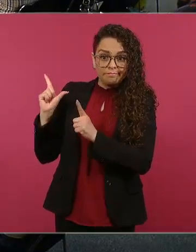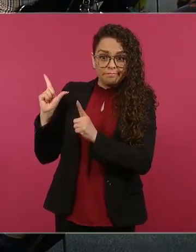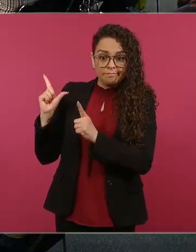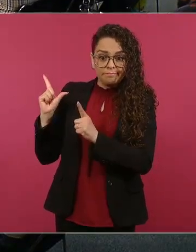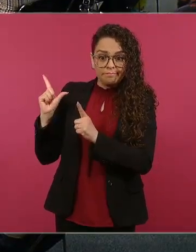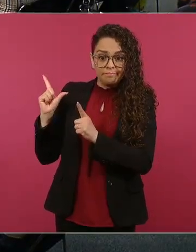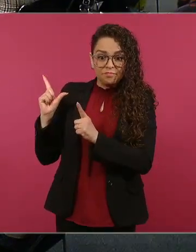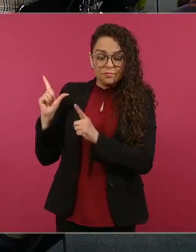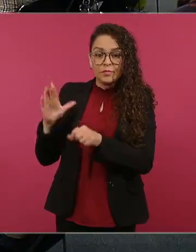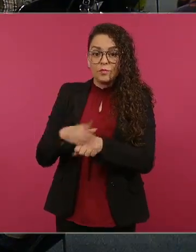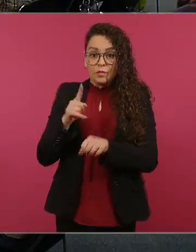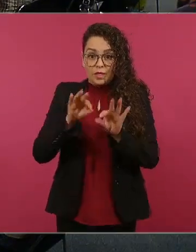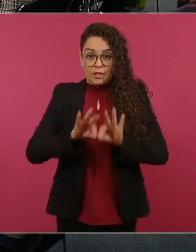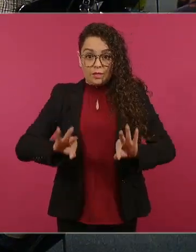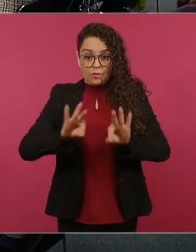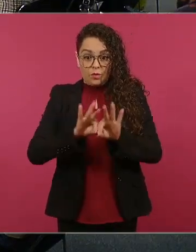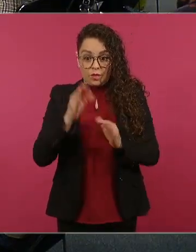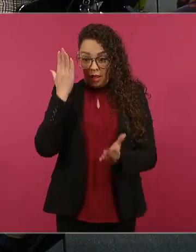comparar